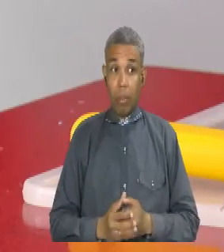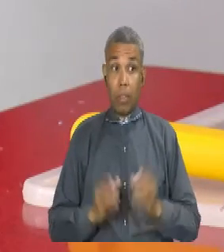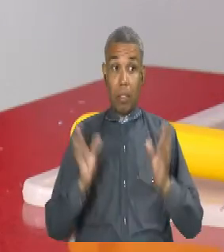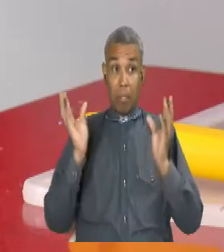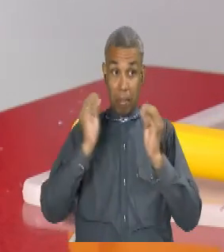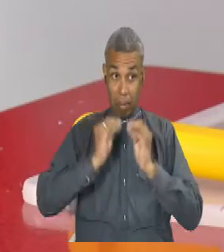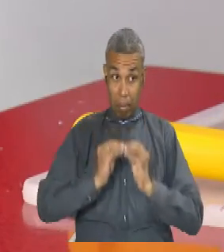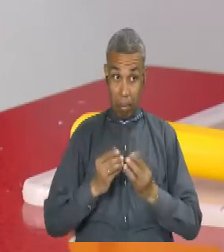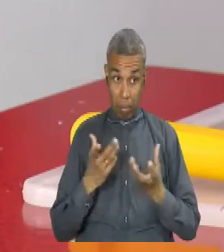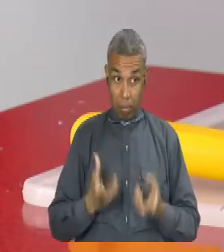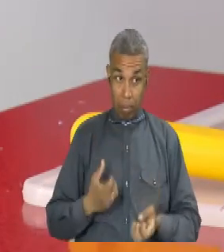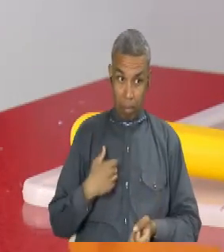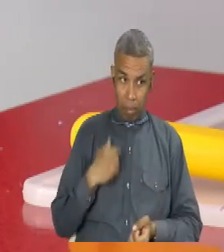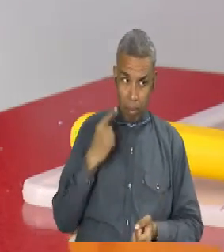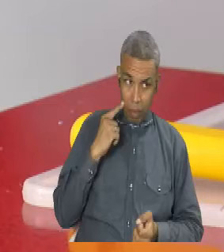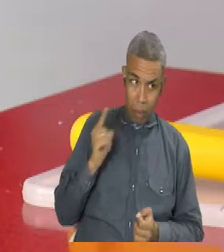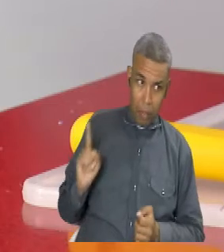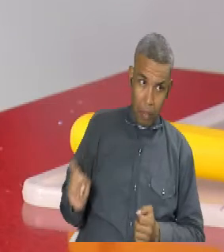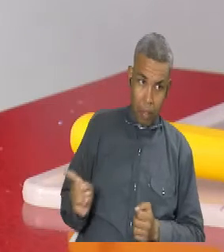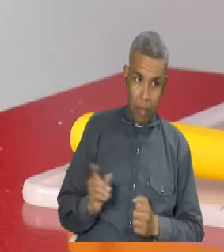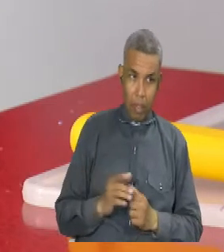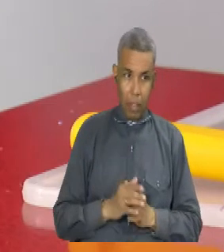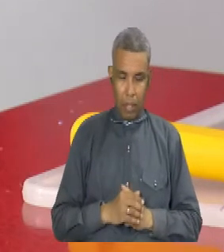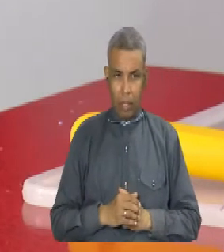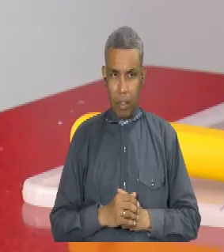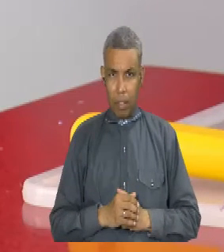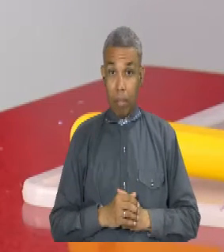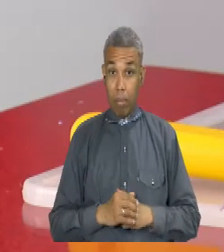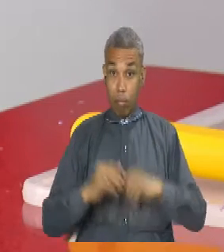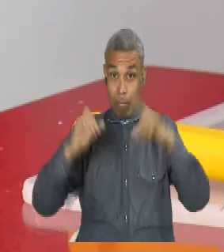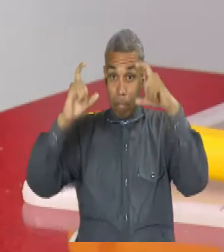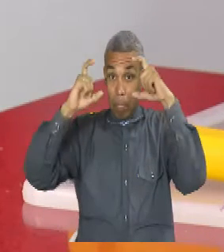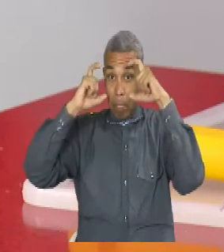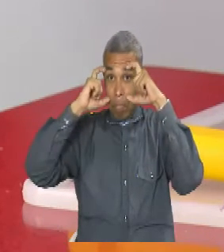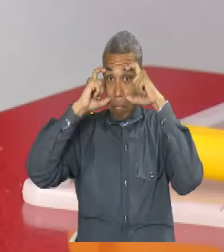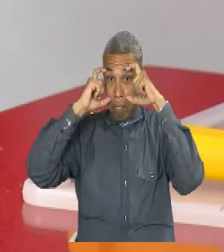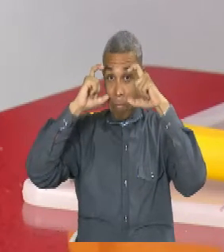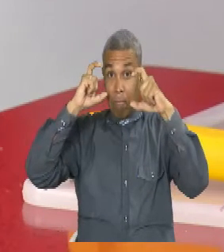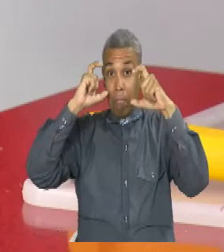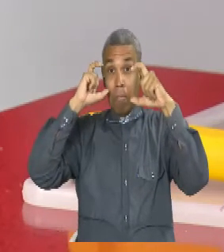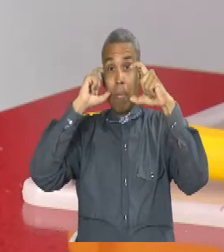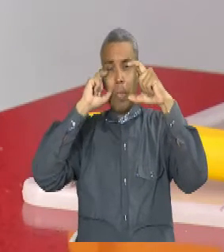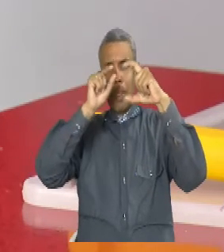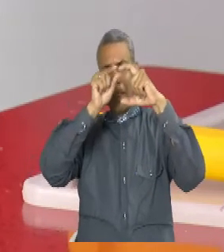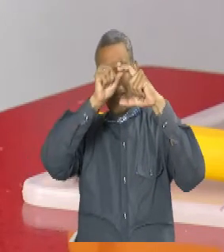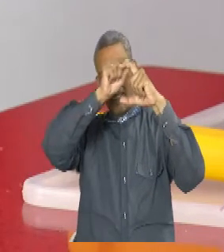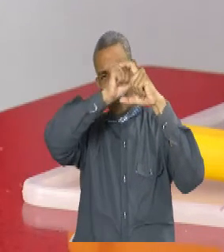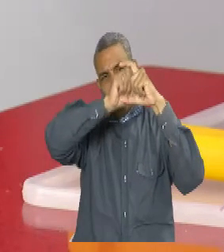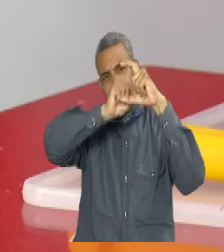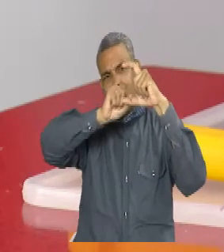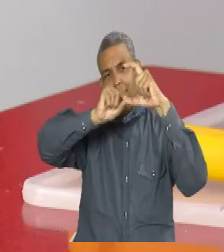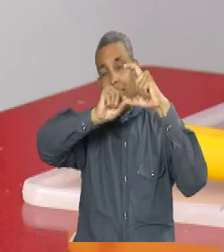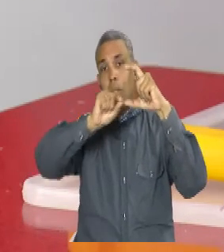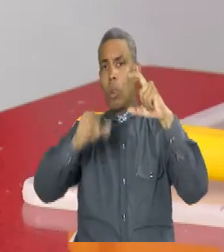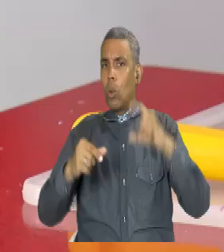que tenemos, una línea muy bonita de monturas, una línea diferente a todo lo que normalmente